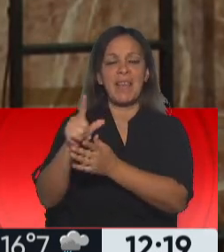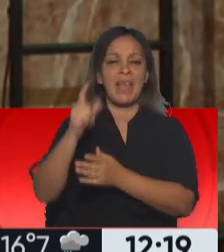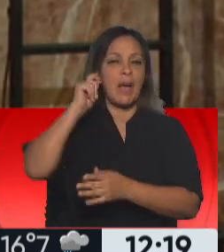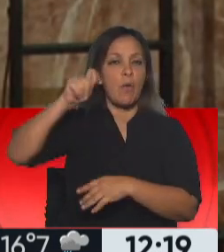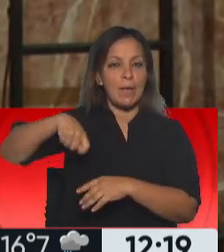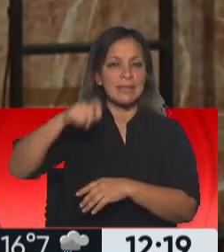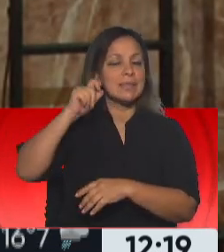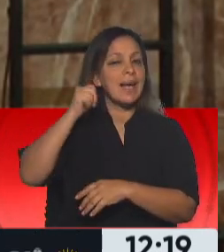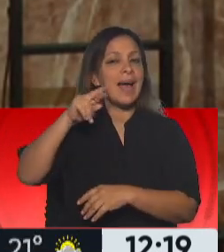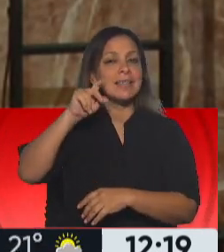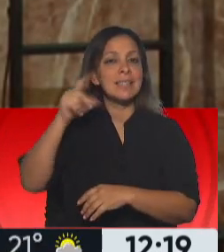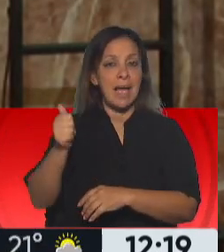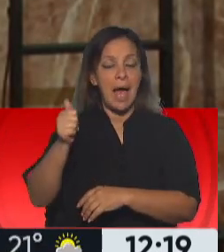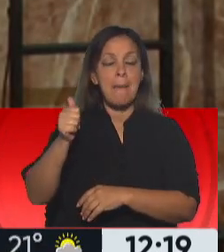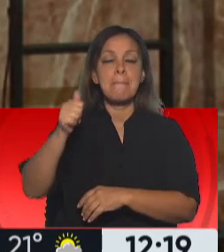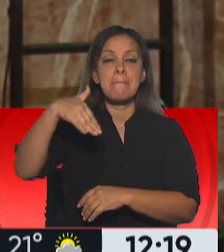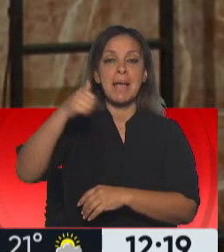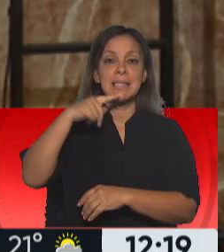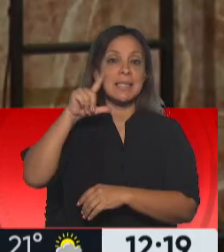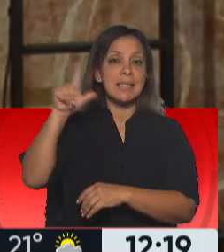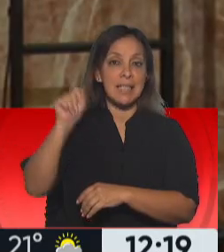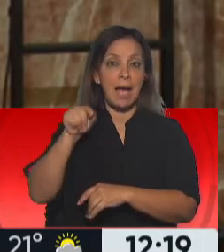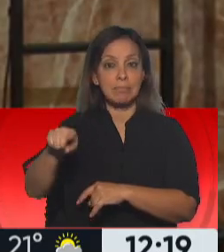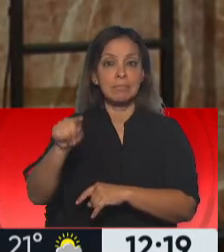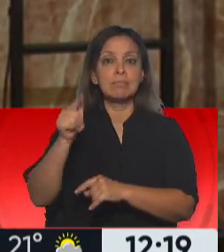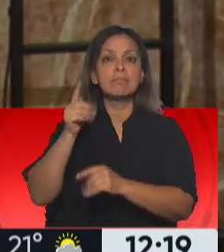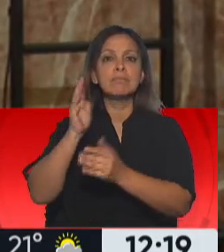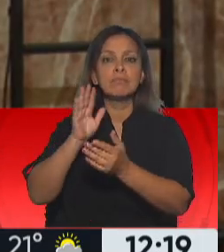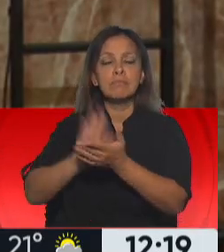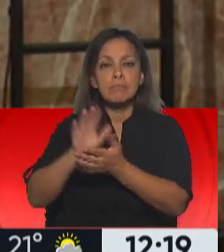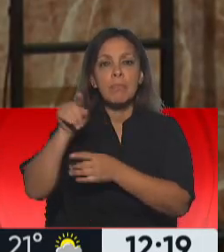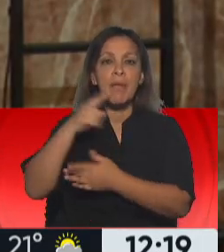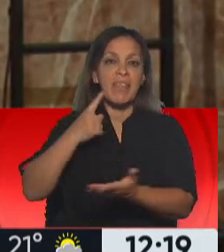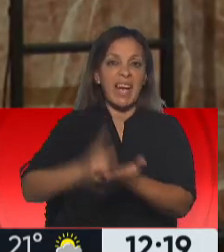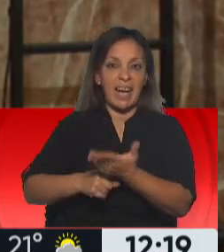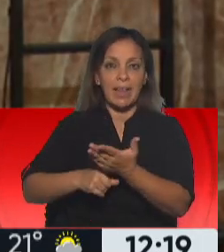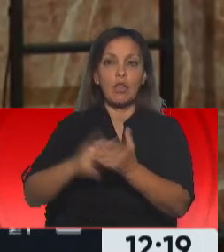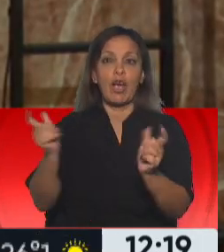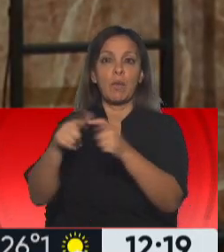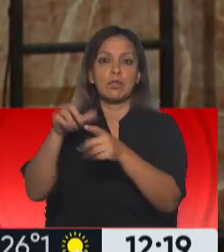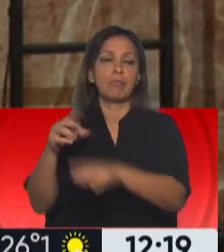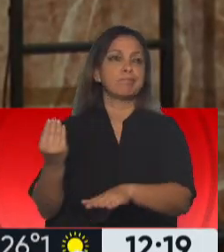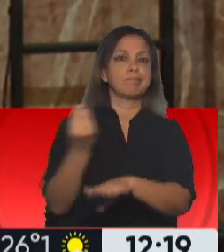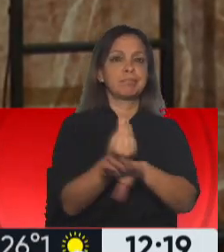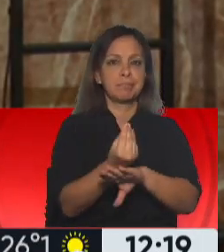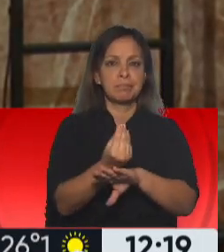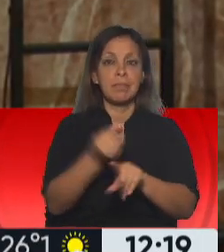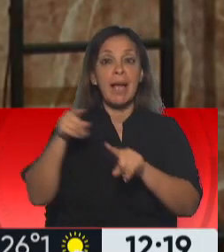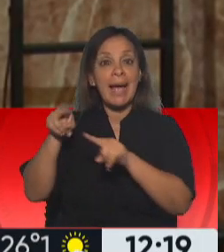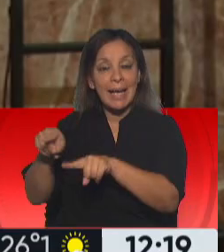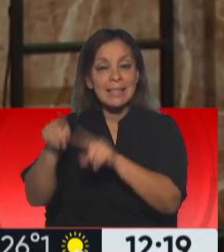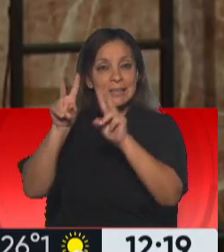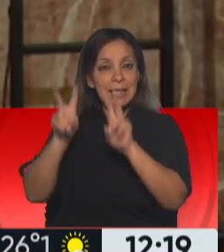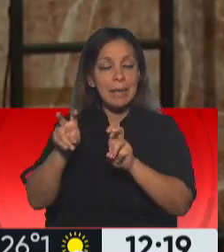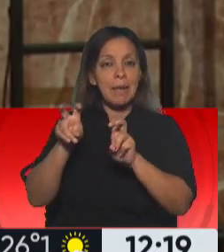Mansilla, hoy juez de la Corte Suprema de Justicia, por decreto y en comisión, ha tenido